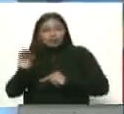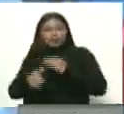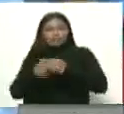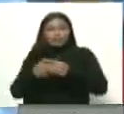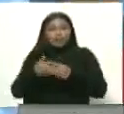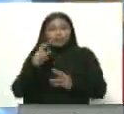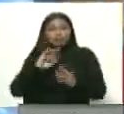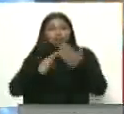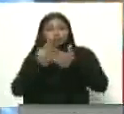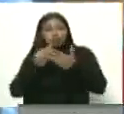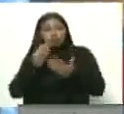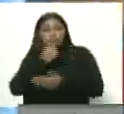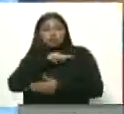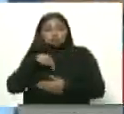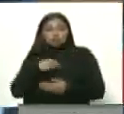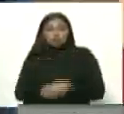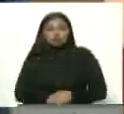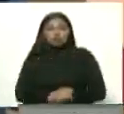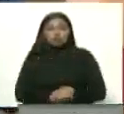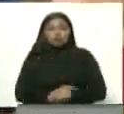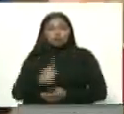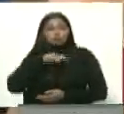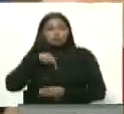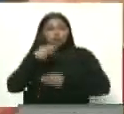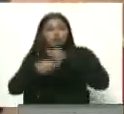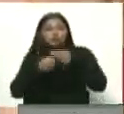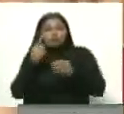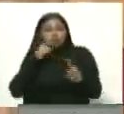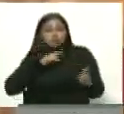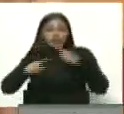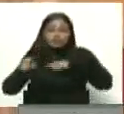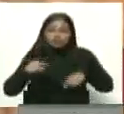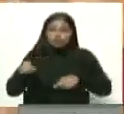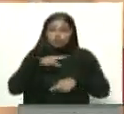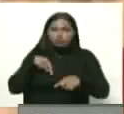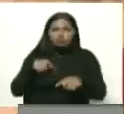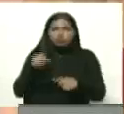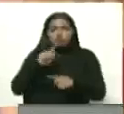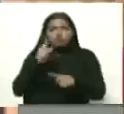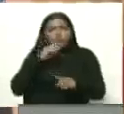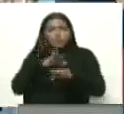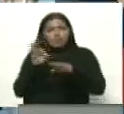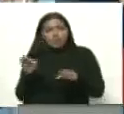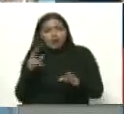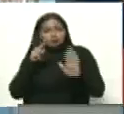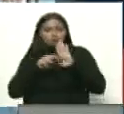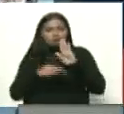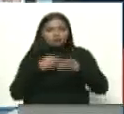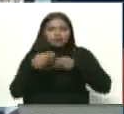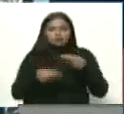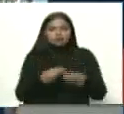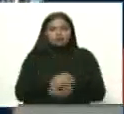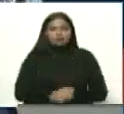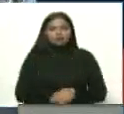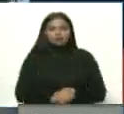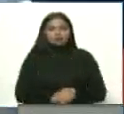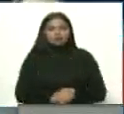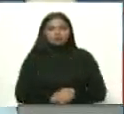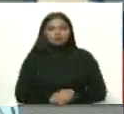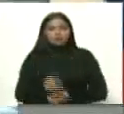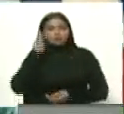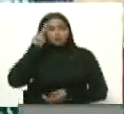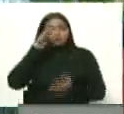función nuestra. Y lo estamos haciendo. Y esta es una obligación que no vamos a dejar de cumplir. Profesor,